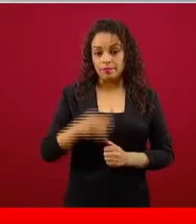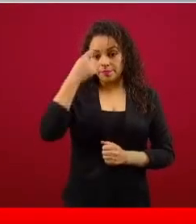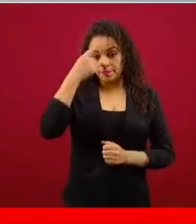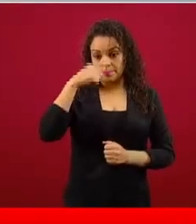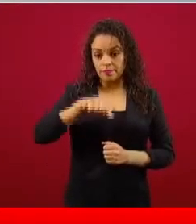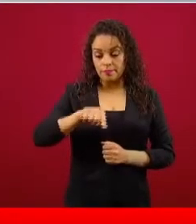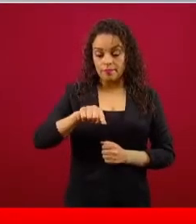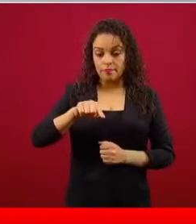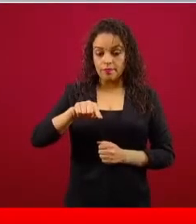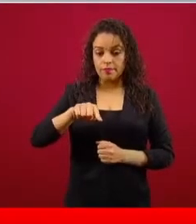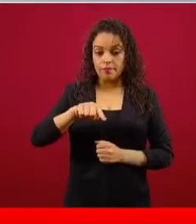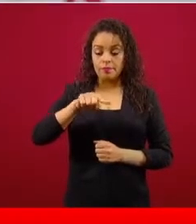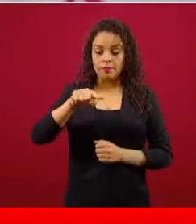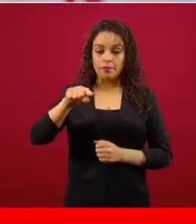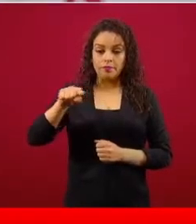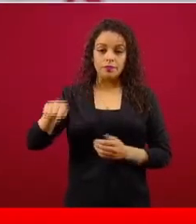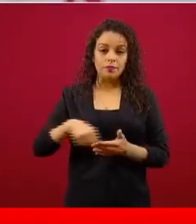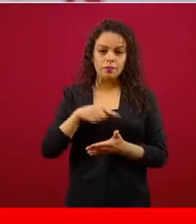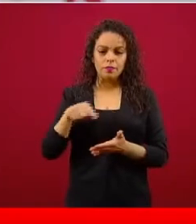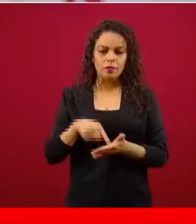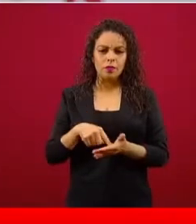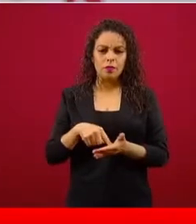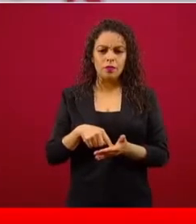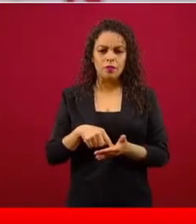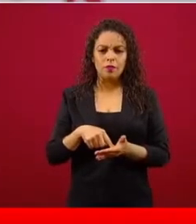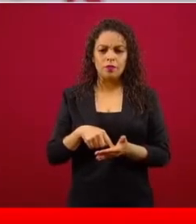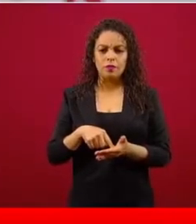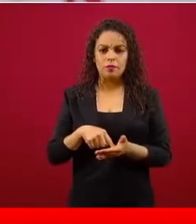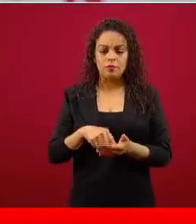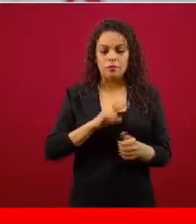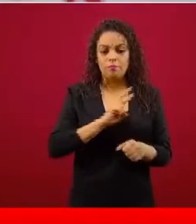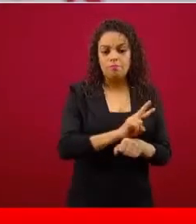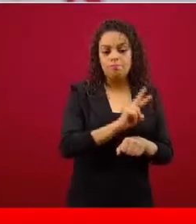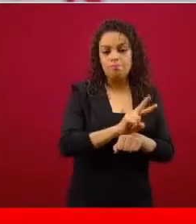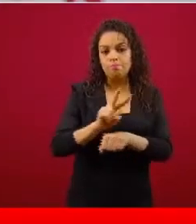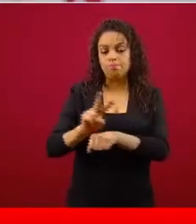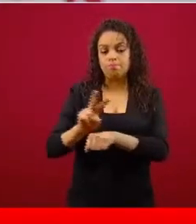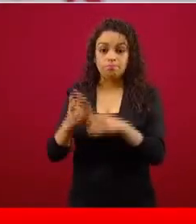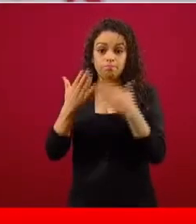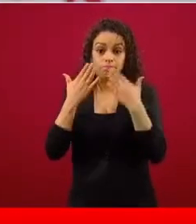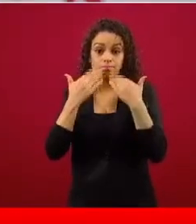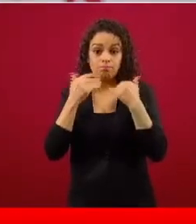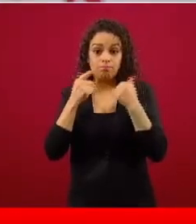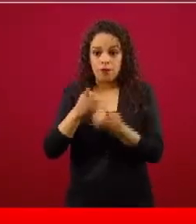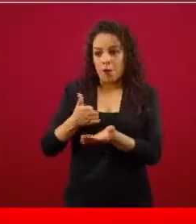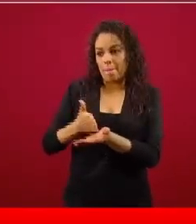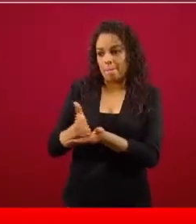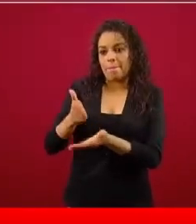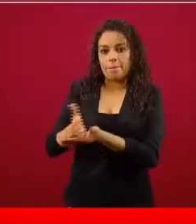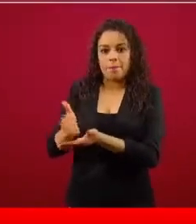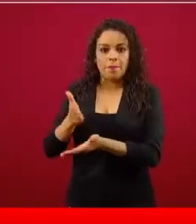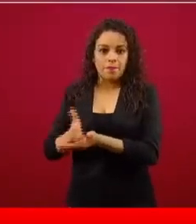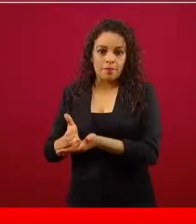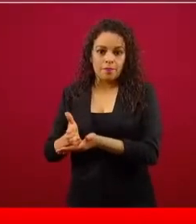las partes no vigiladas, entra por las mismas